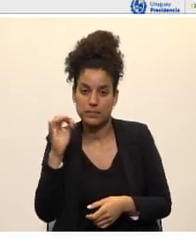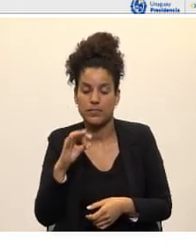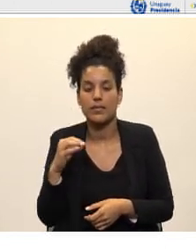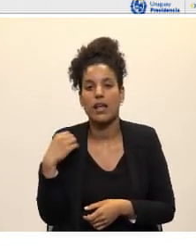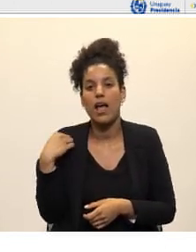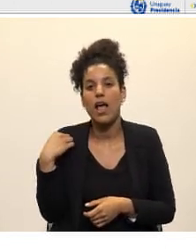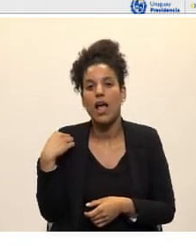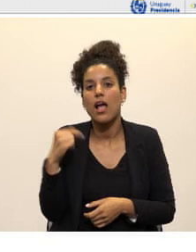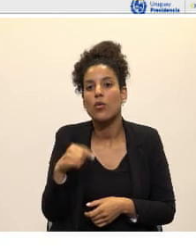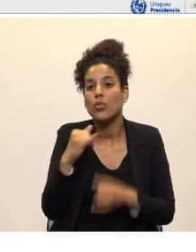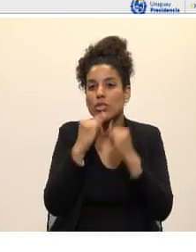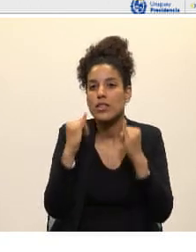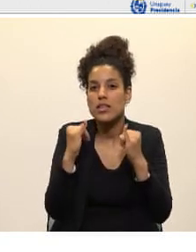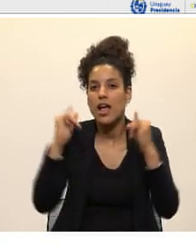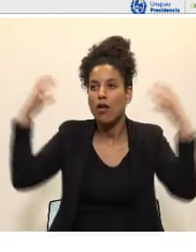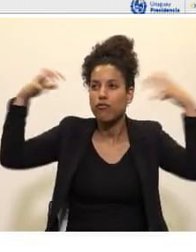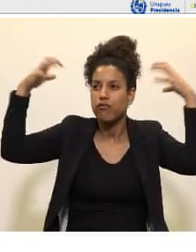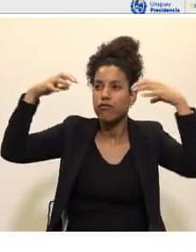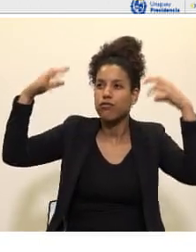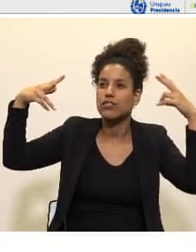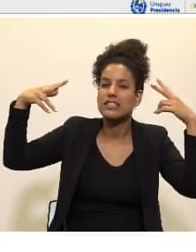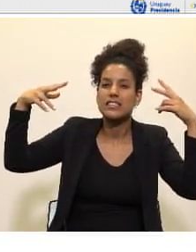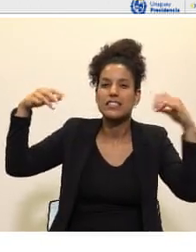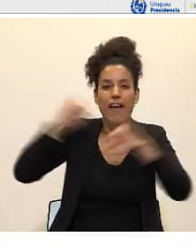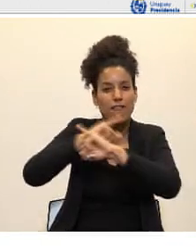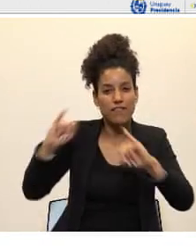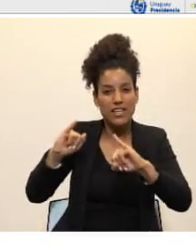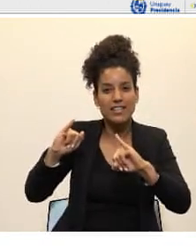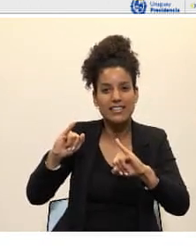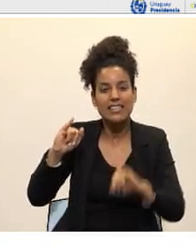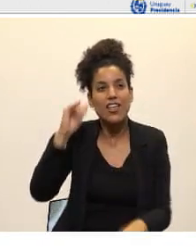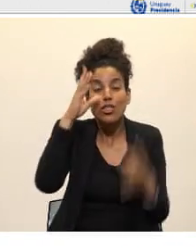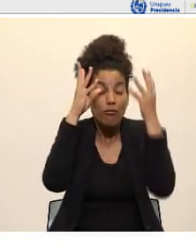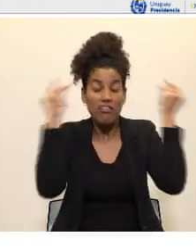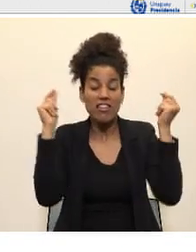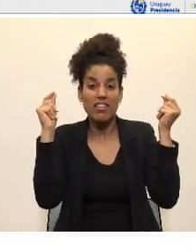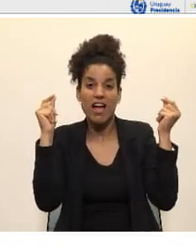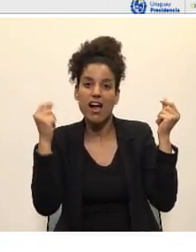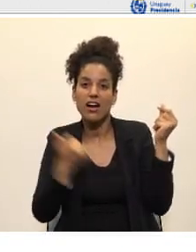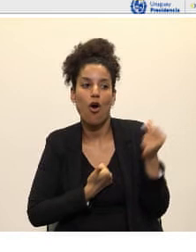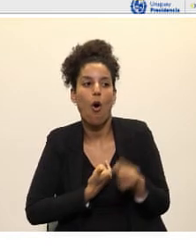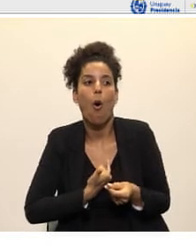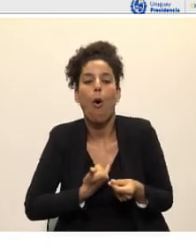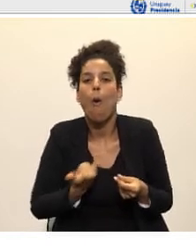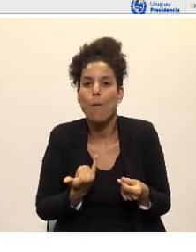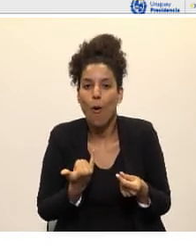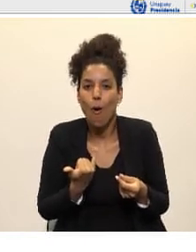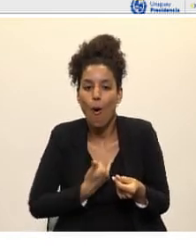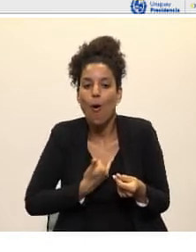tormenta termine, no recordarás cómo lo lograste, cómo sobreviviste, dolores,